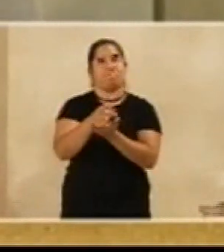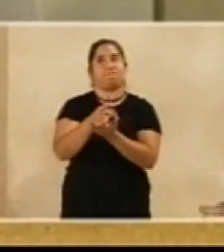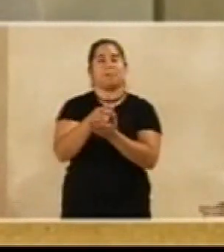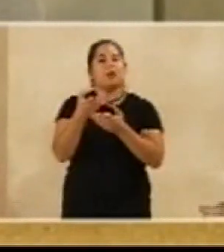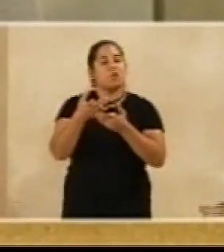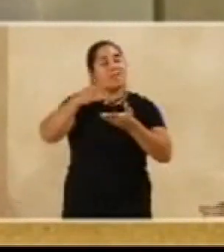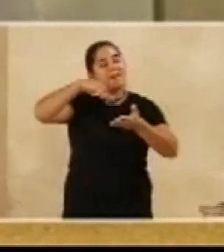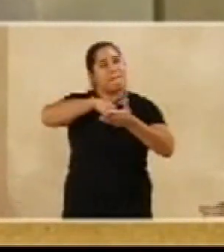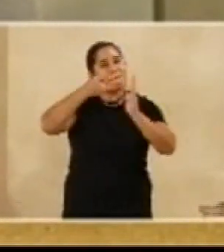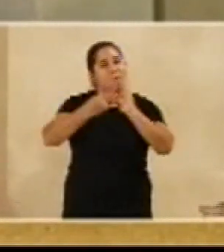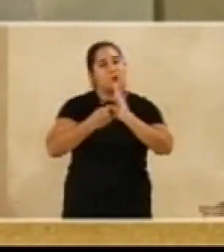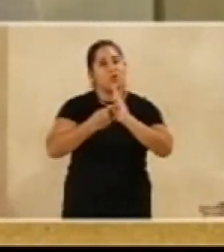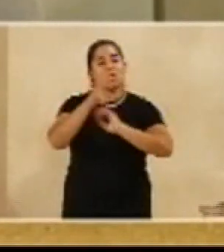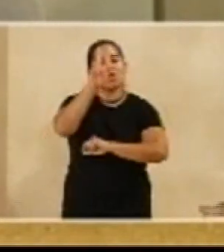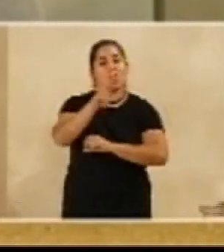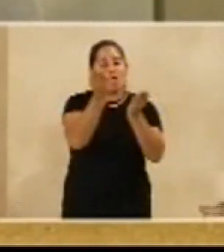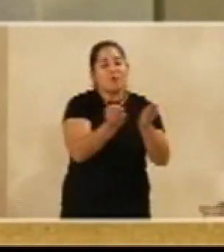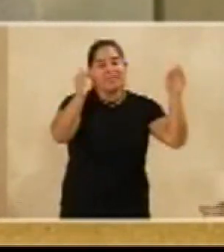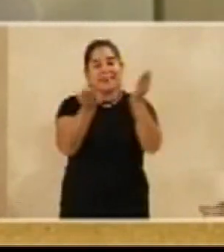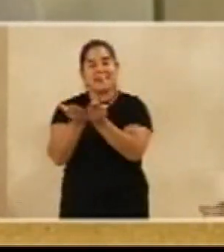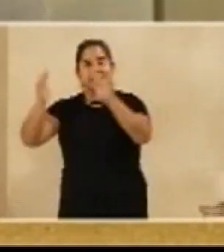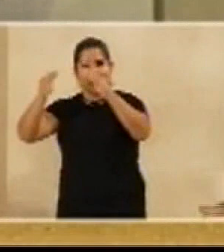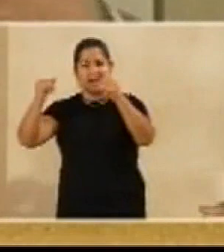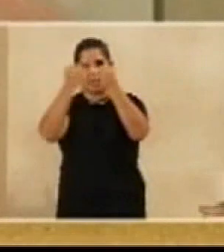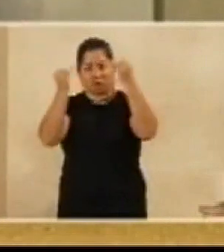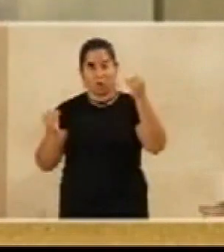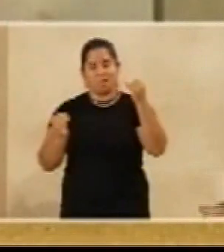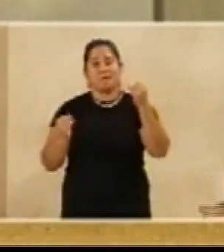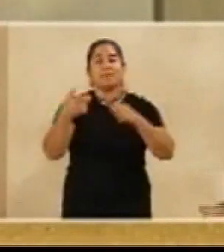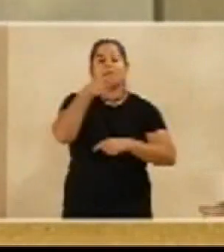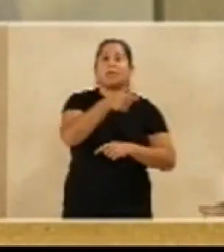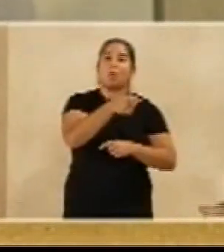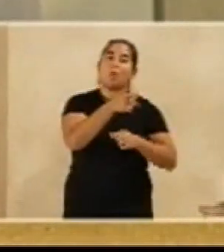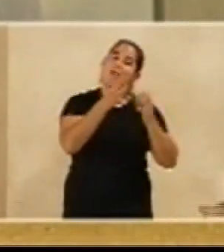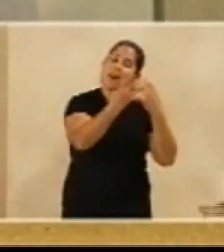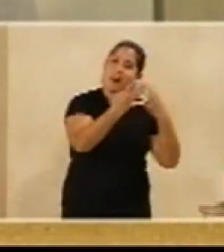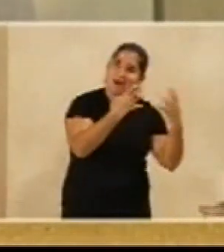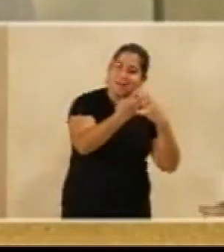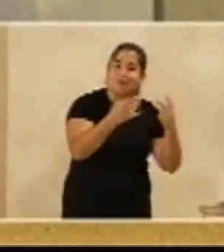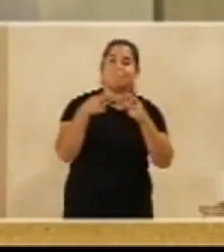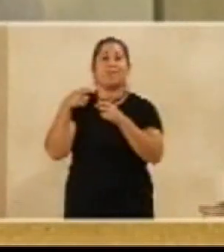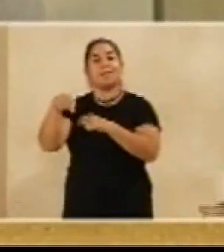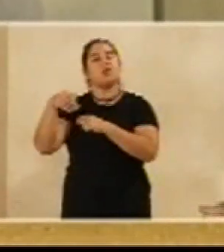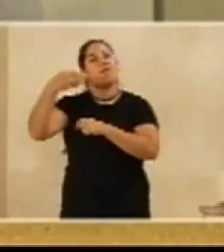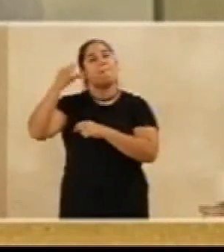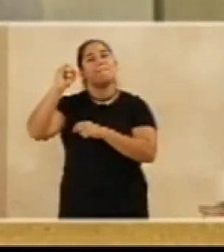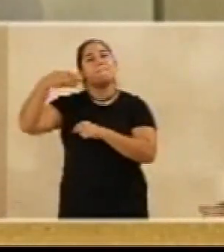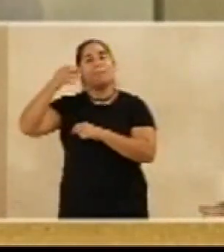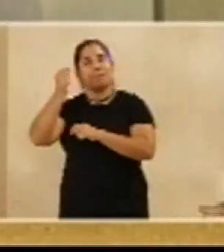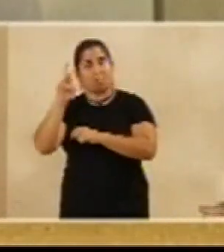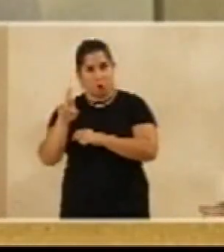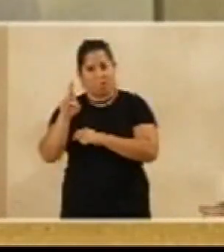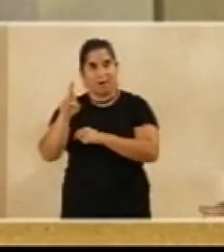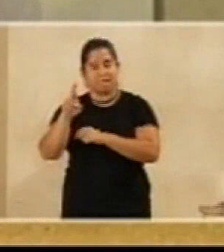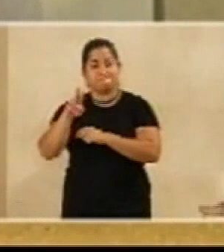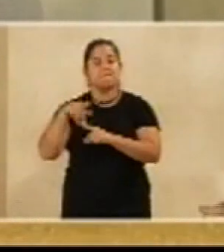proyecto de dos tanques de tormenta. Uno iría en la zona de la Rambla y la otra en la zona del Bobar, que así aliviaría